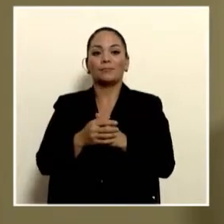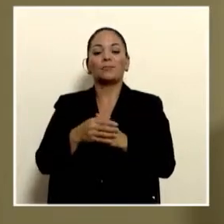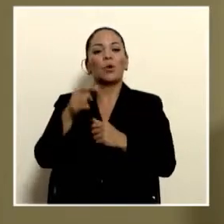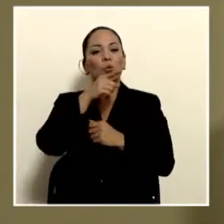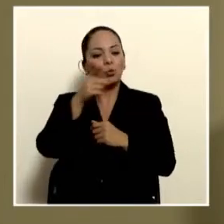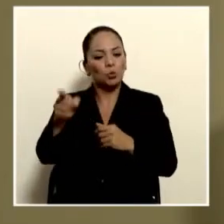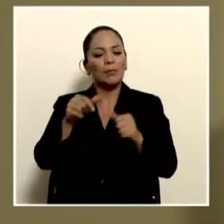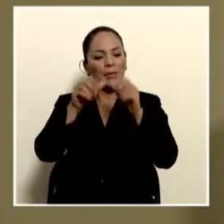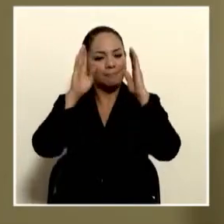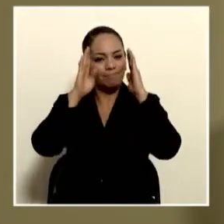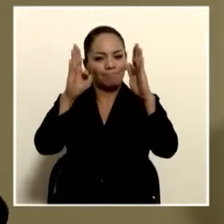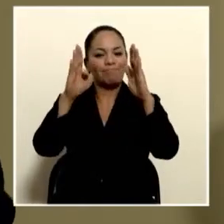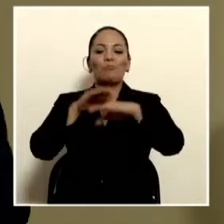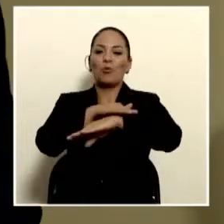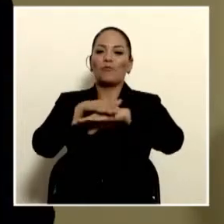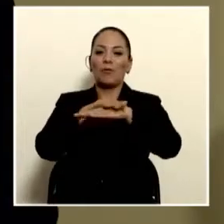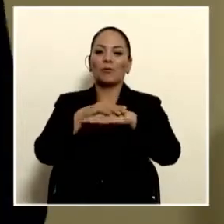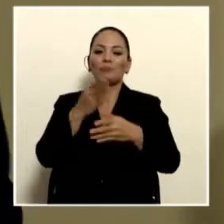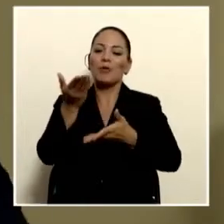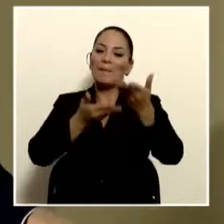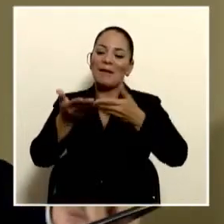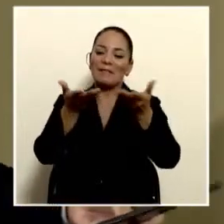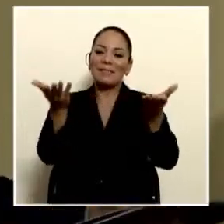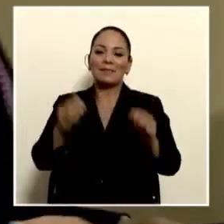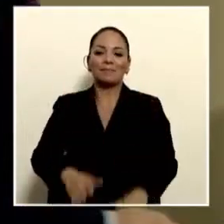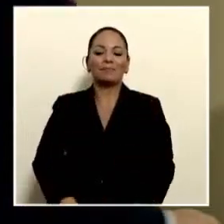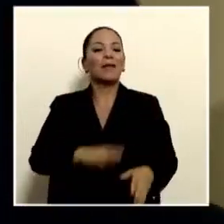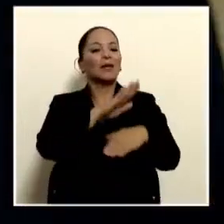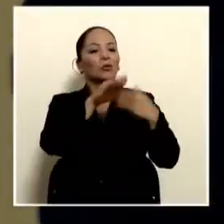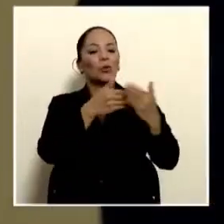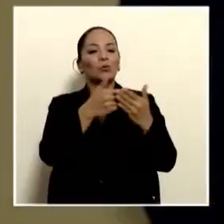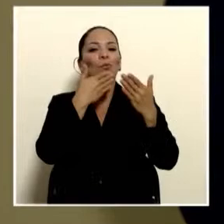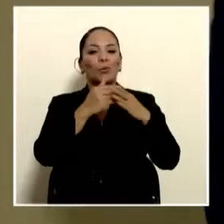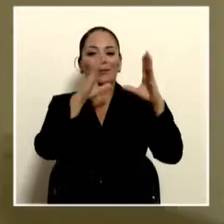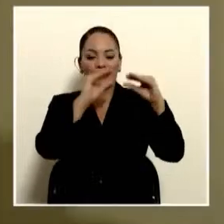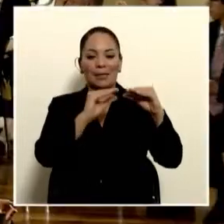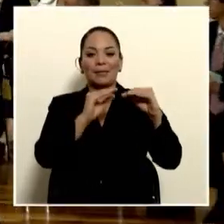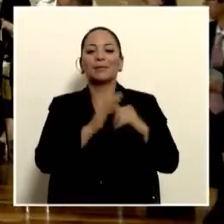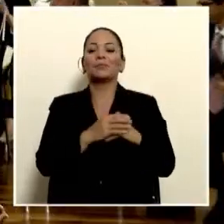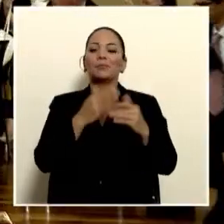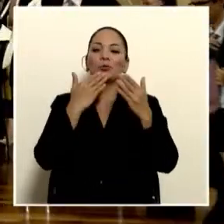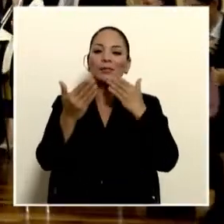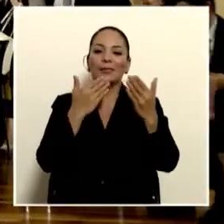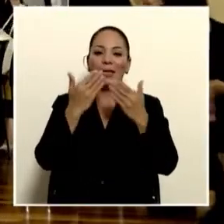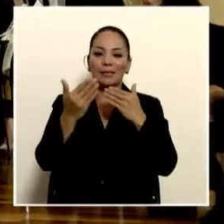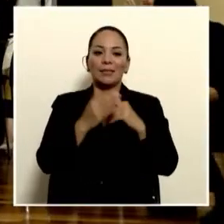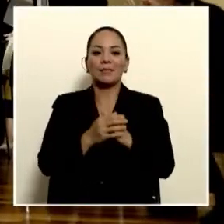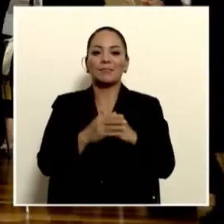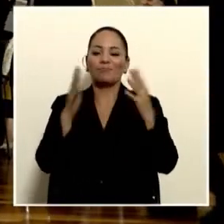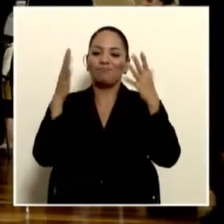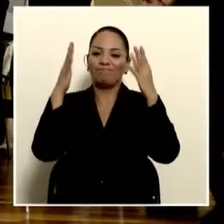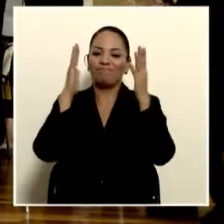Manténganse sintonizados, por favor. Muy amables. Que pasen una excelente tarde. Muchas gracias por